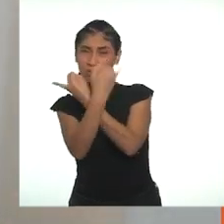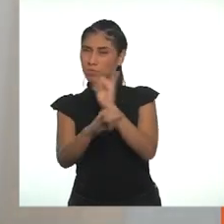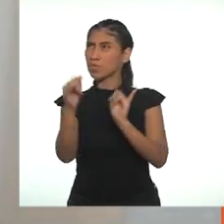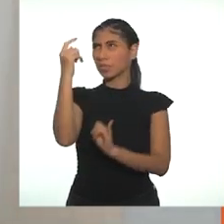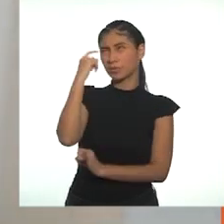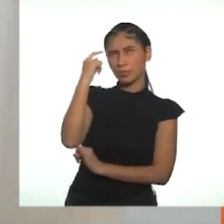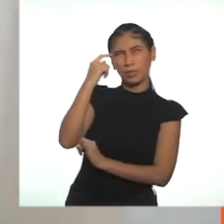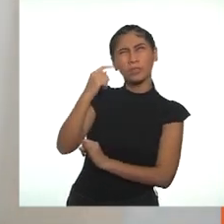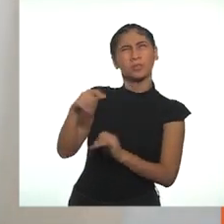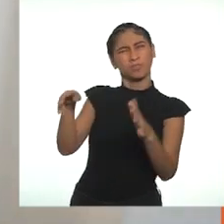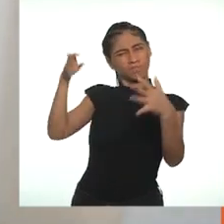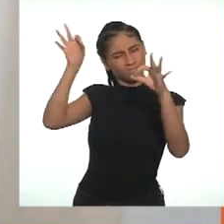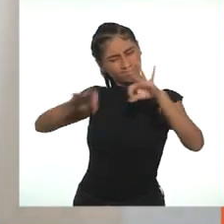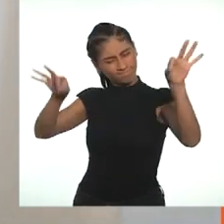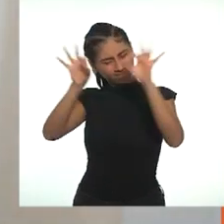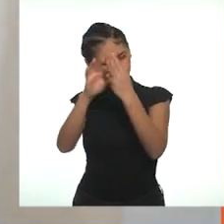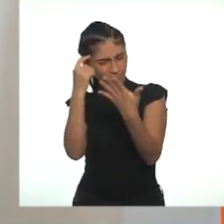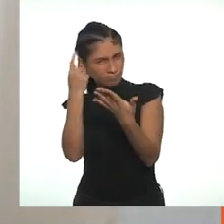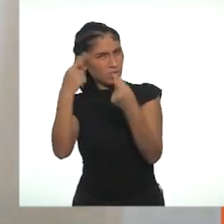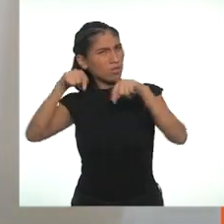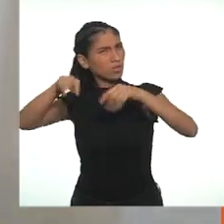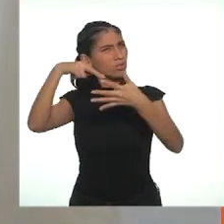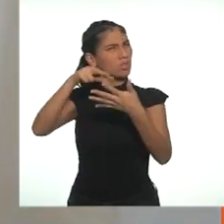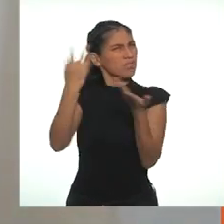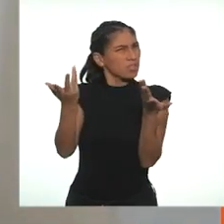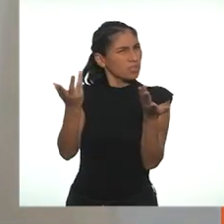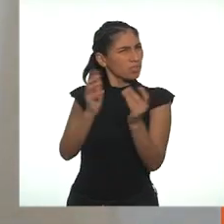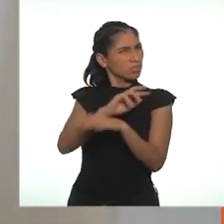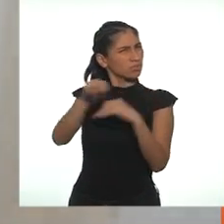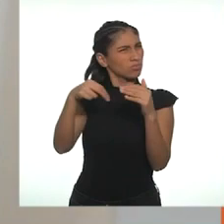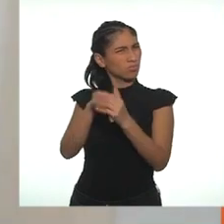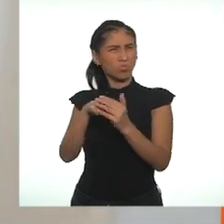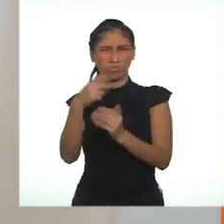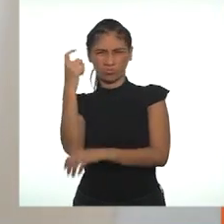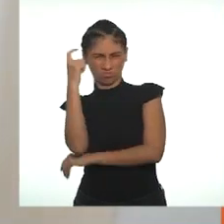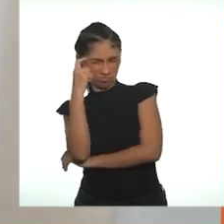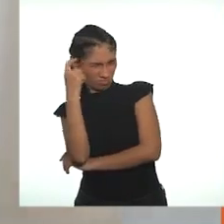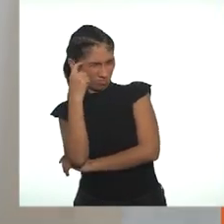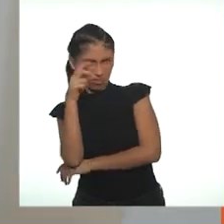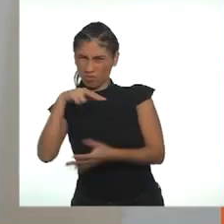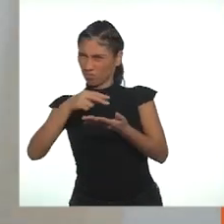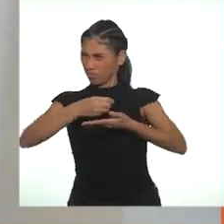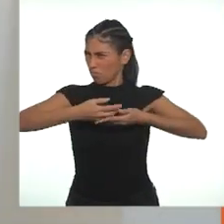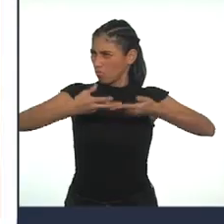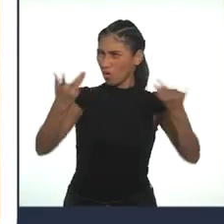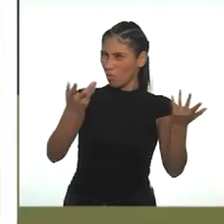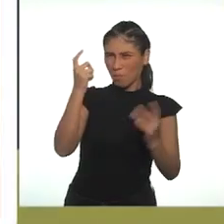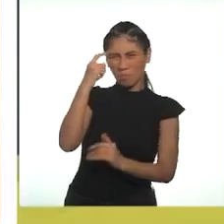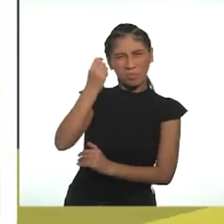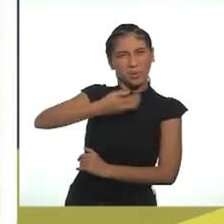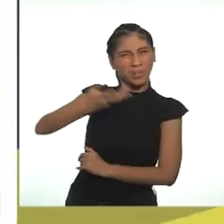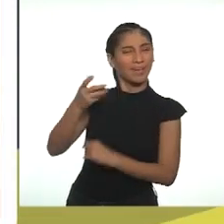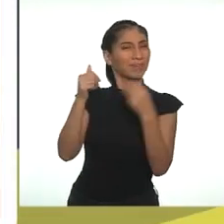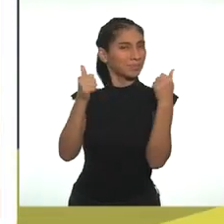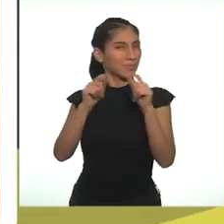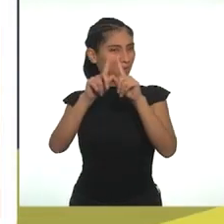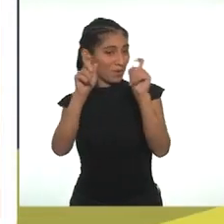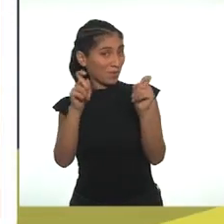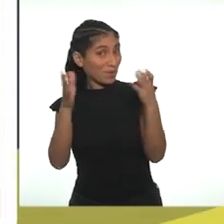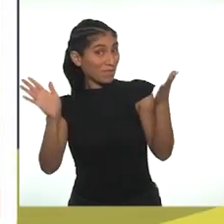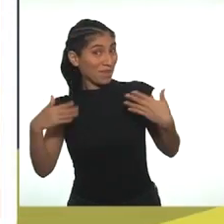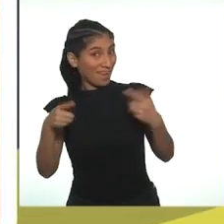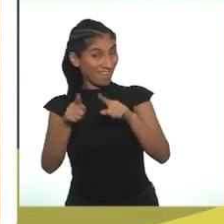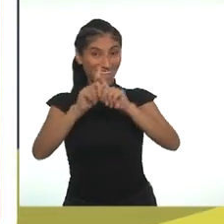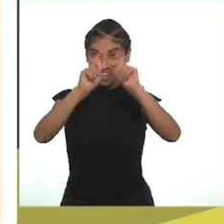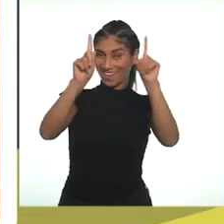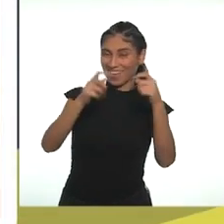una celebración, una fiesta. ¿Por qué deberíamos reflexionar en una fiesta? Muy buena pregunta. Me alegra